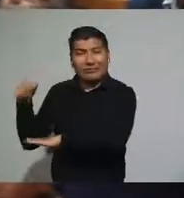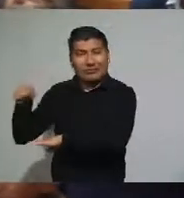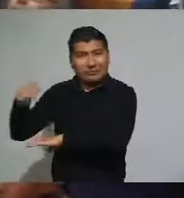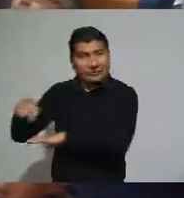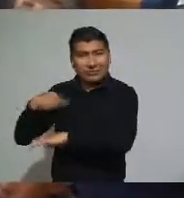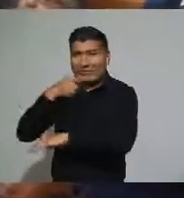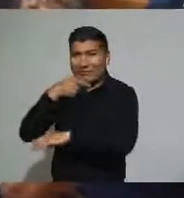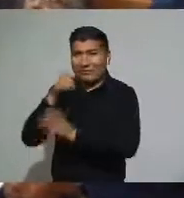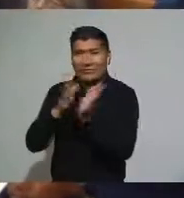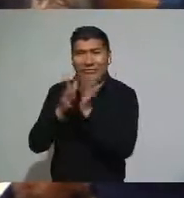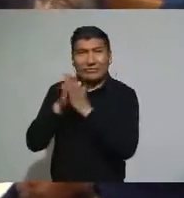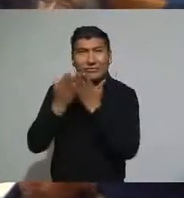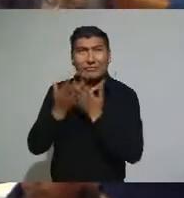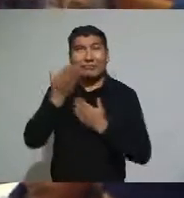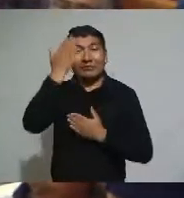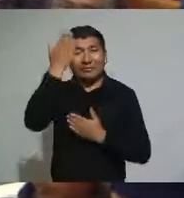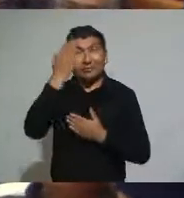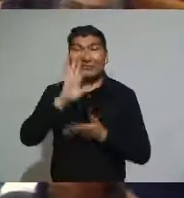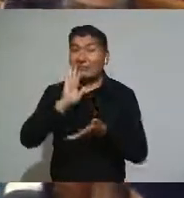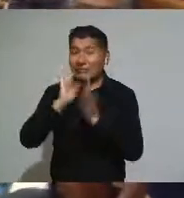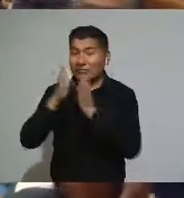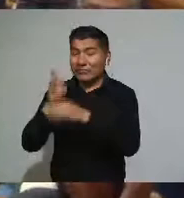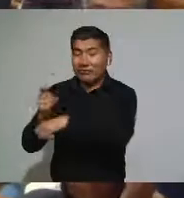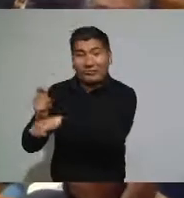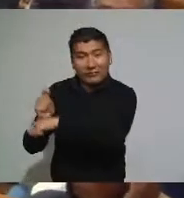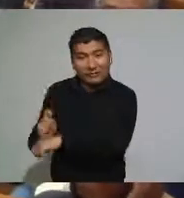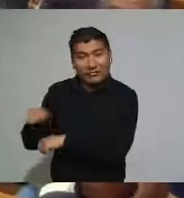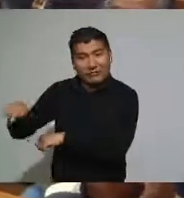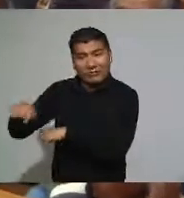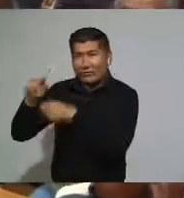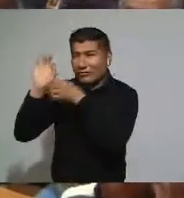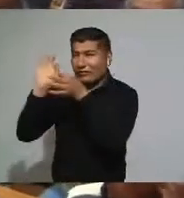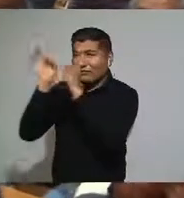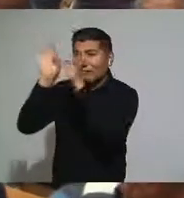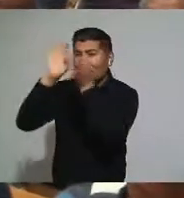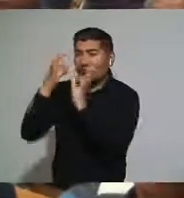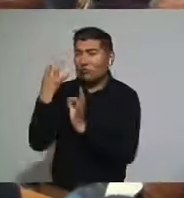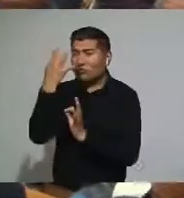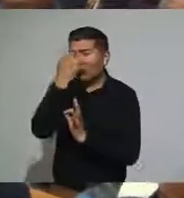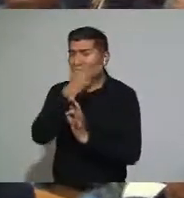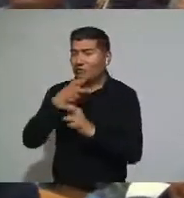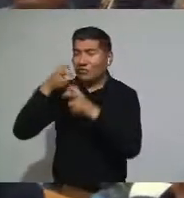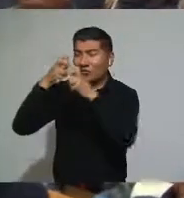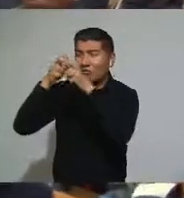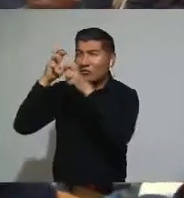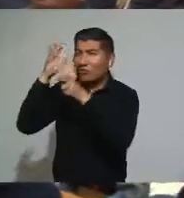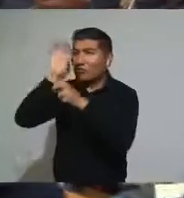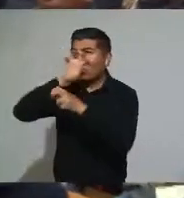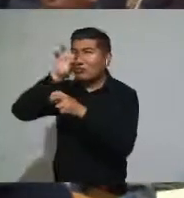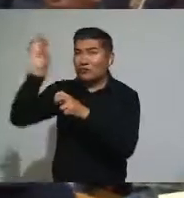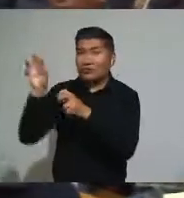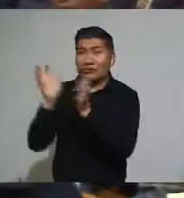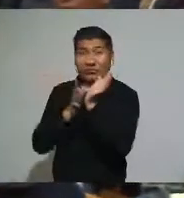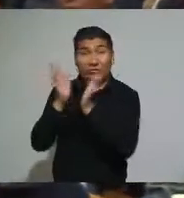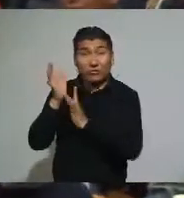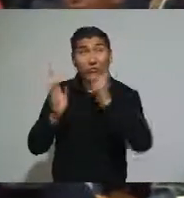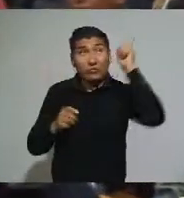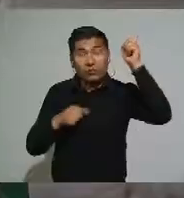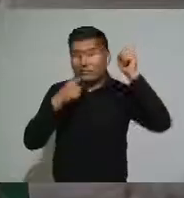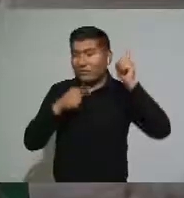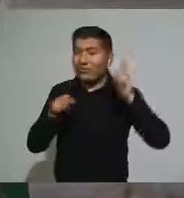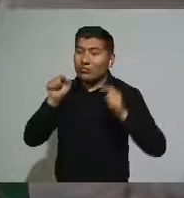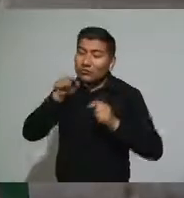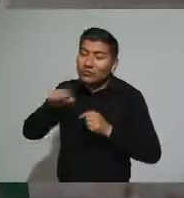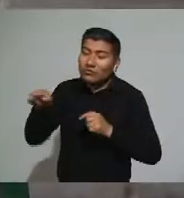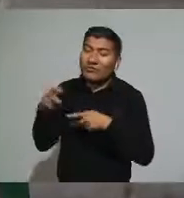Evangelio, hablando del templo, adornado con hermosas piedras. Y Jesús dijo,